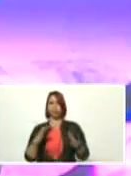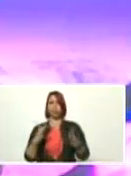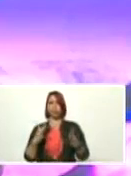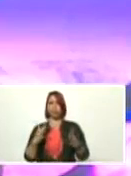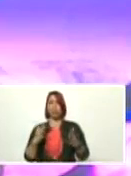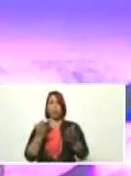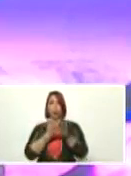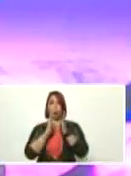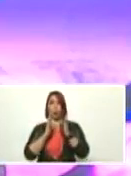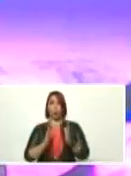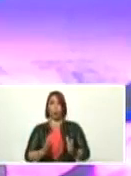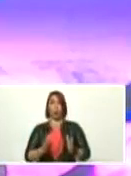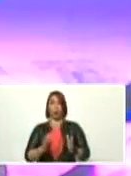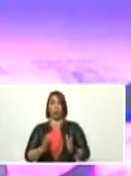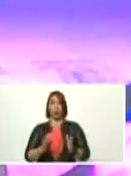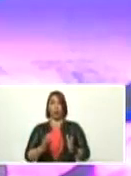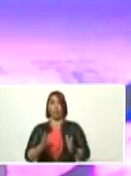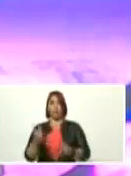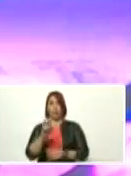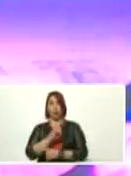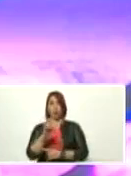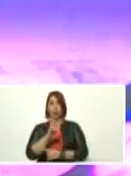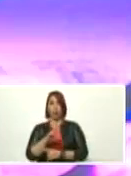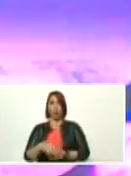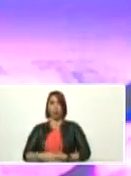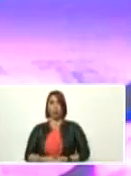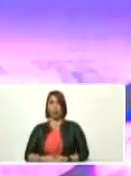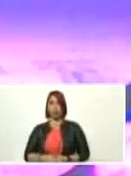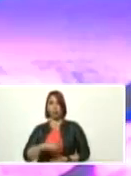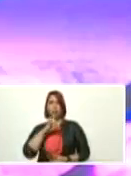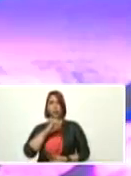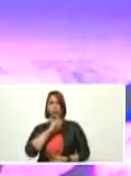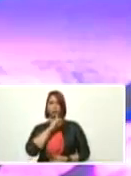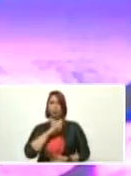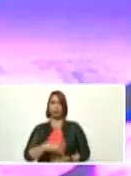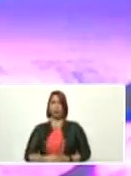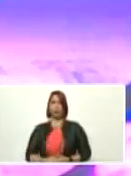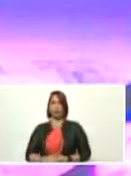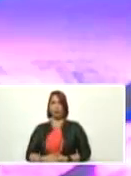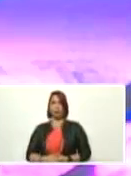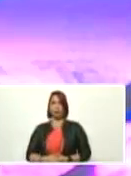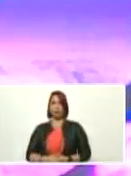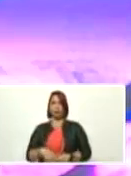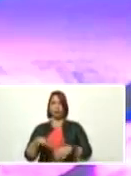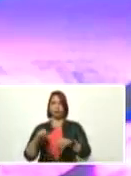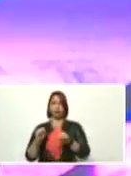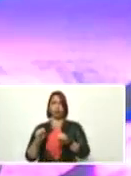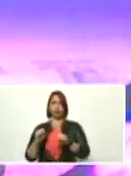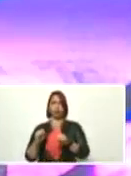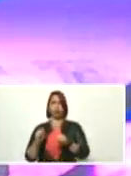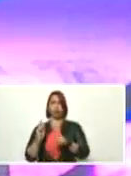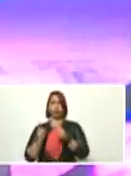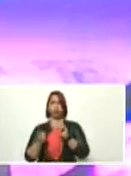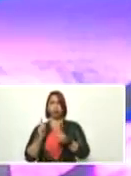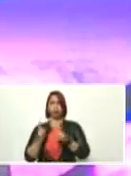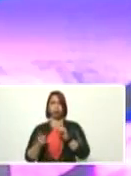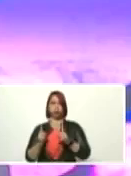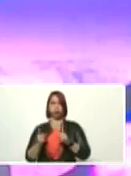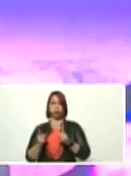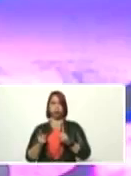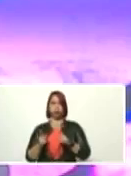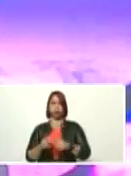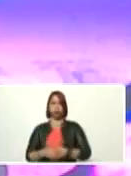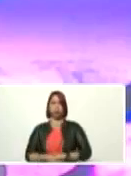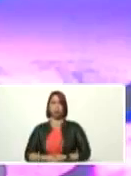planteles educativos venezolanos que llevan el nombre de conquistadores. Algunos llegan al exabrupto